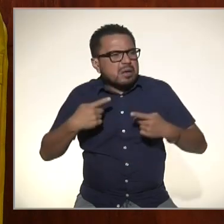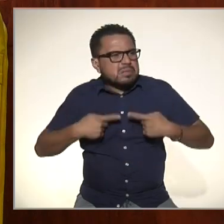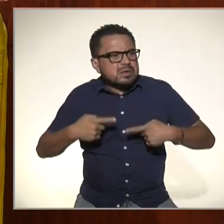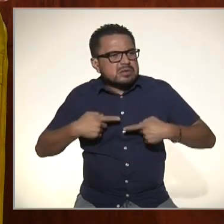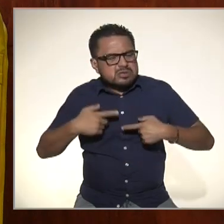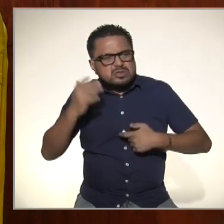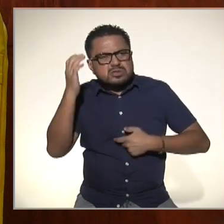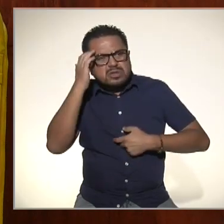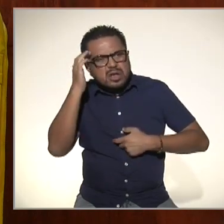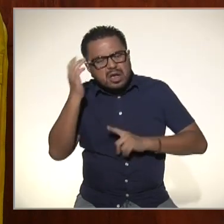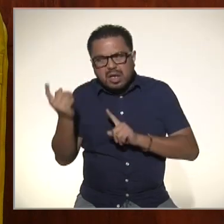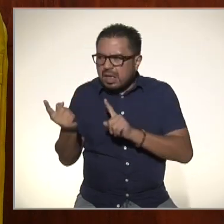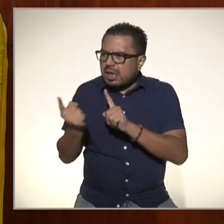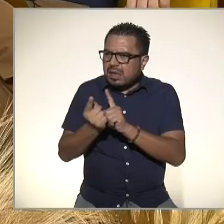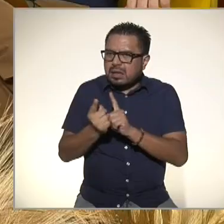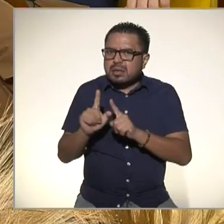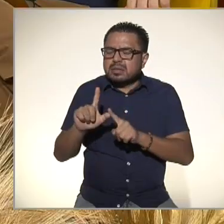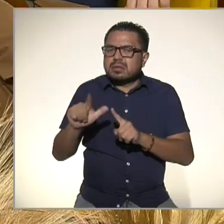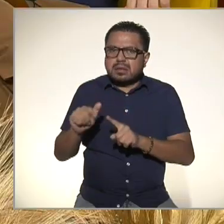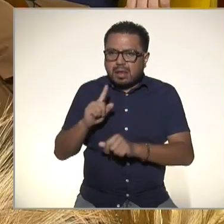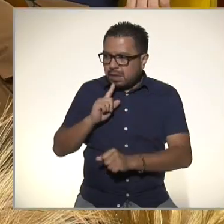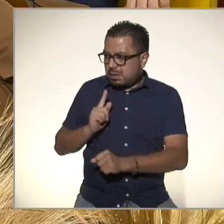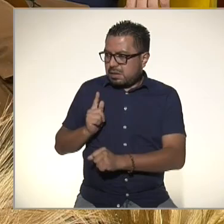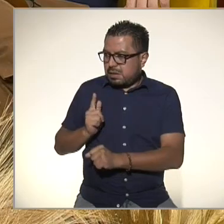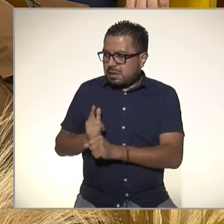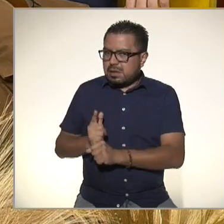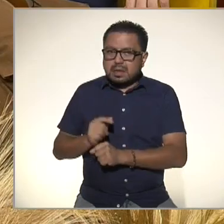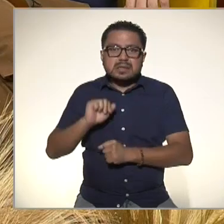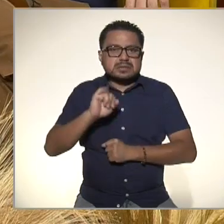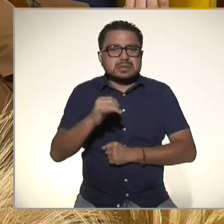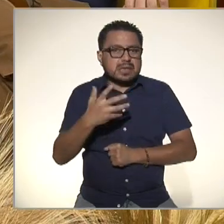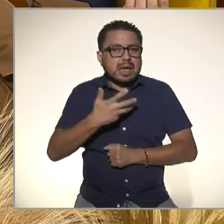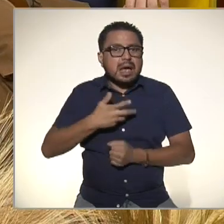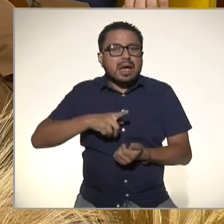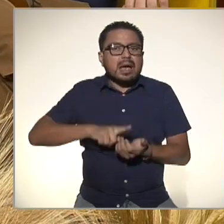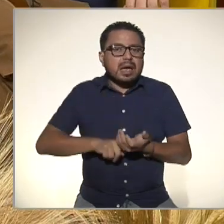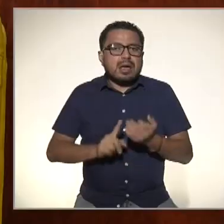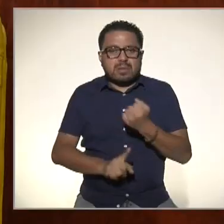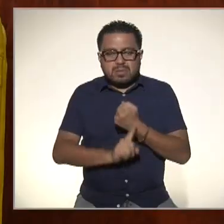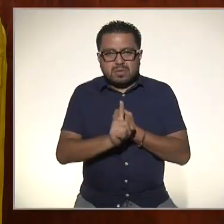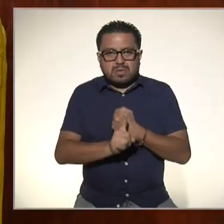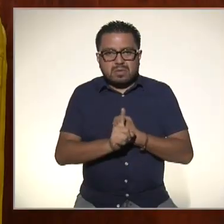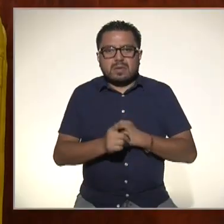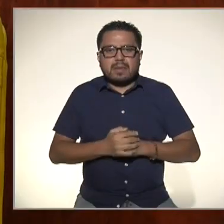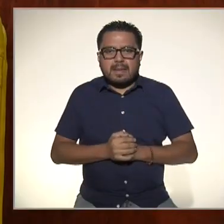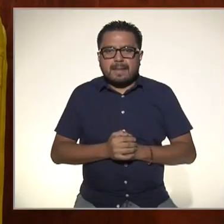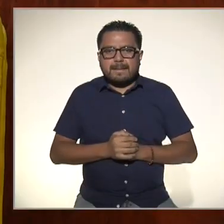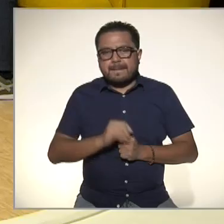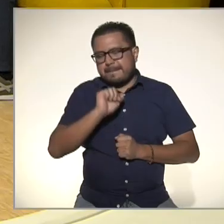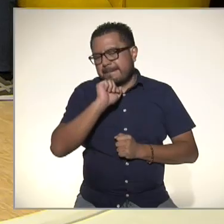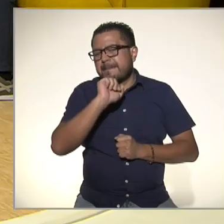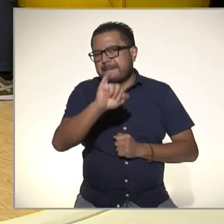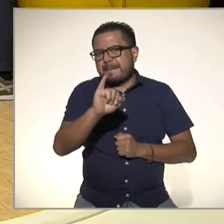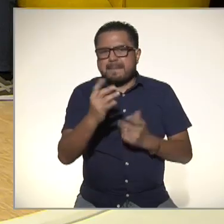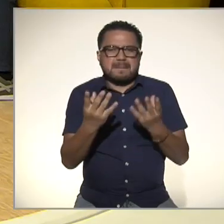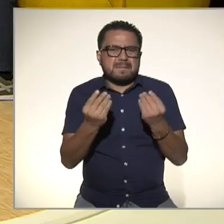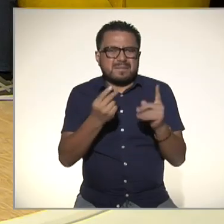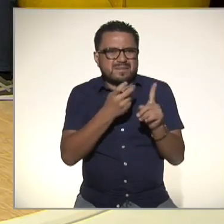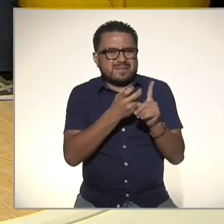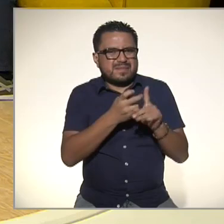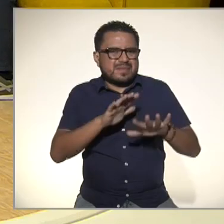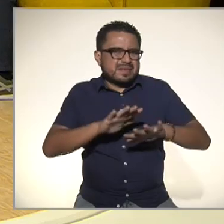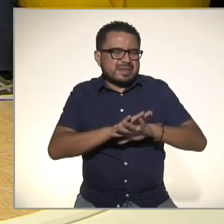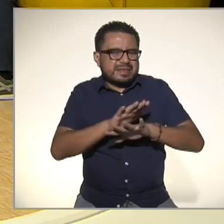algún conocido y ya es como se detectan que tienen algún problema. Sí, justamente muchos de estos